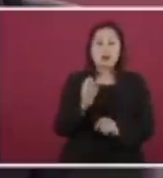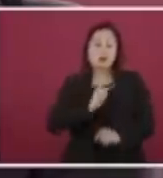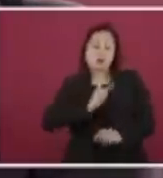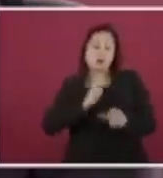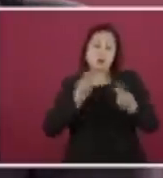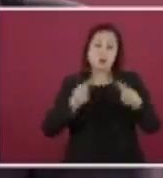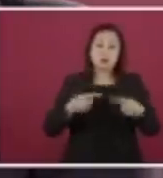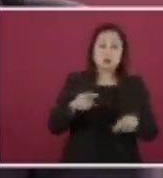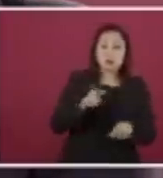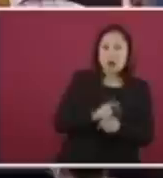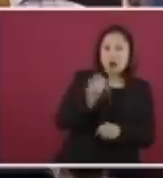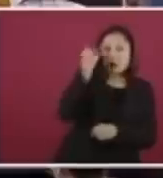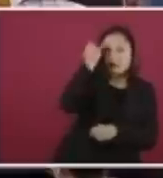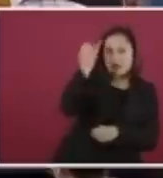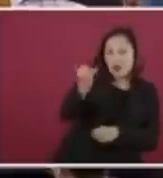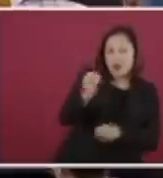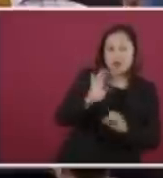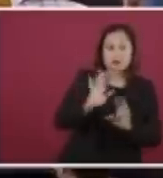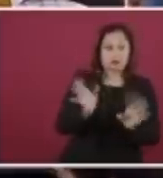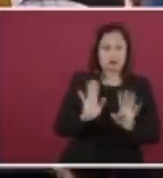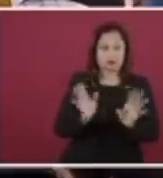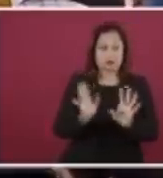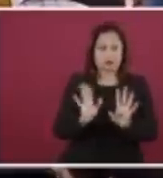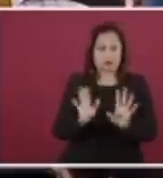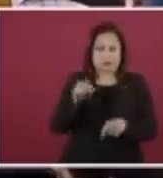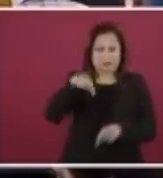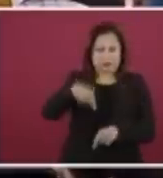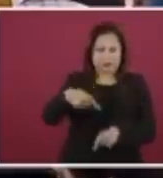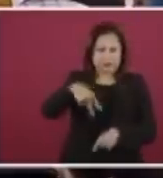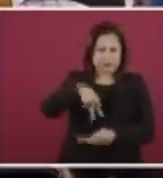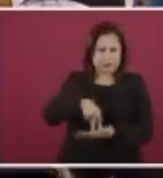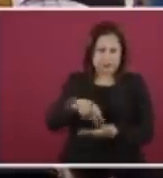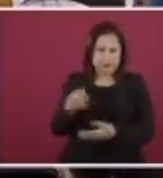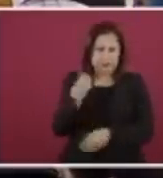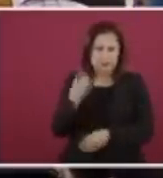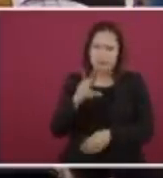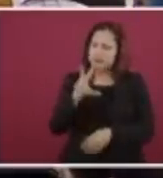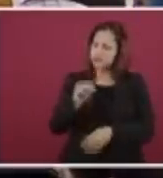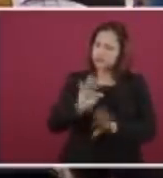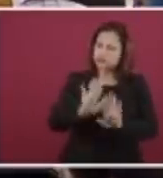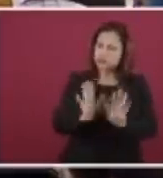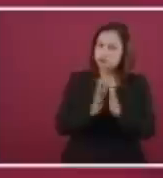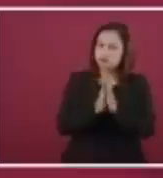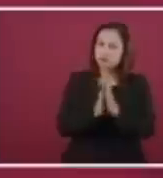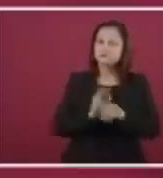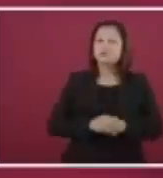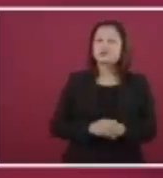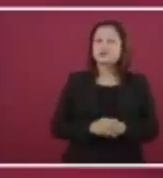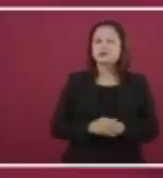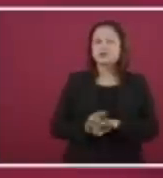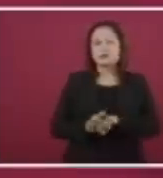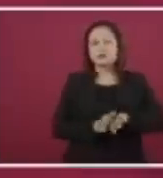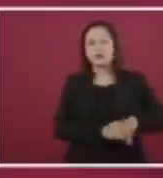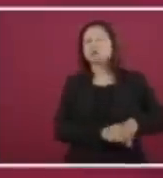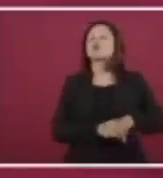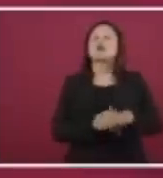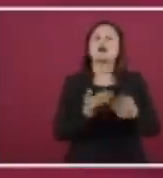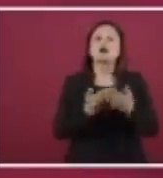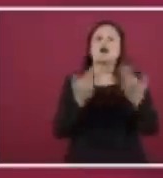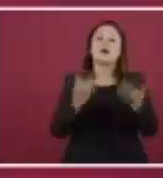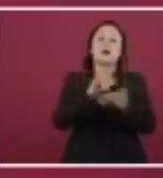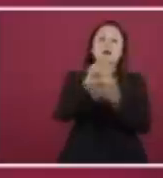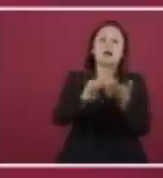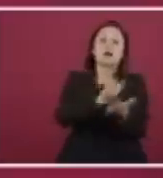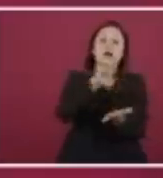general. Dicho lo anterior, comento que la ley de austeridad